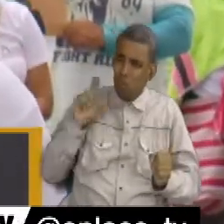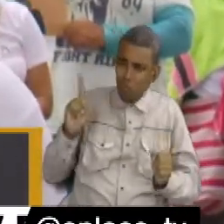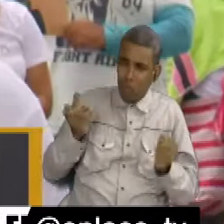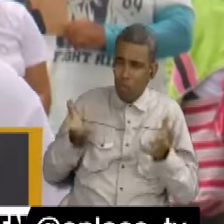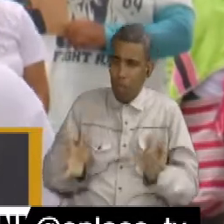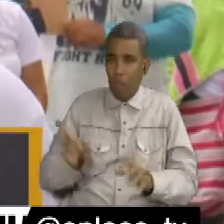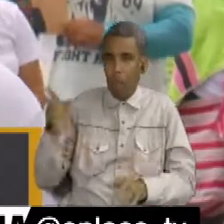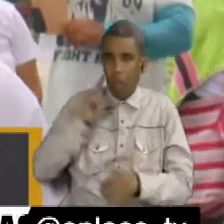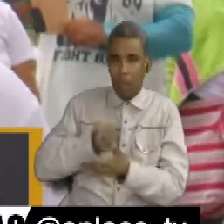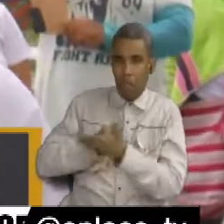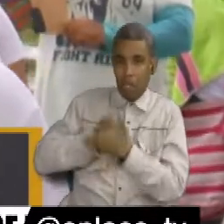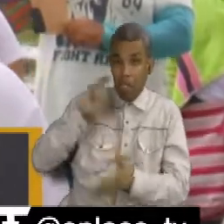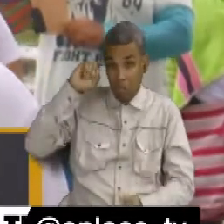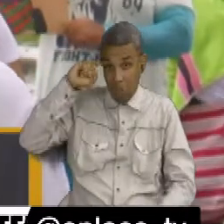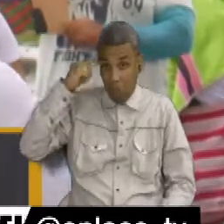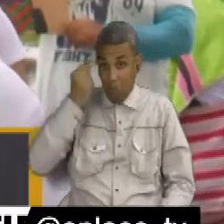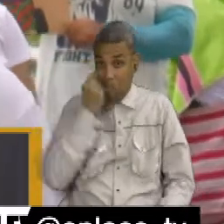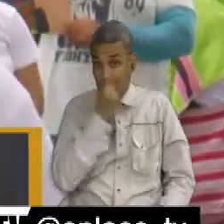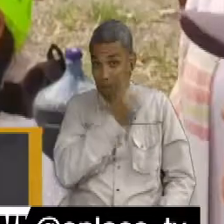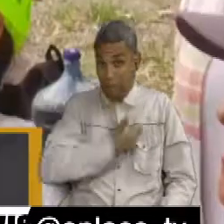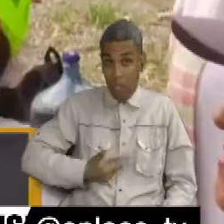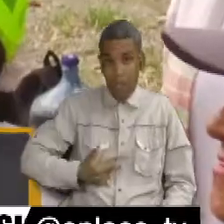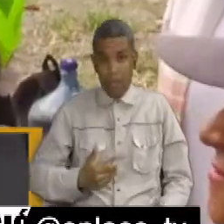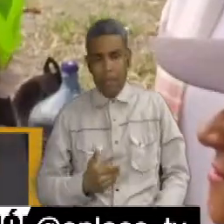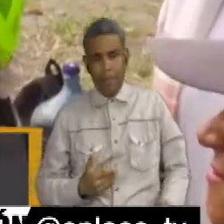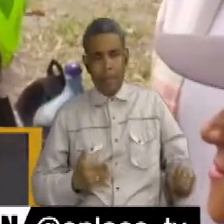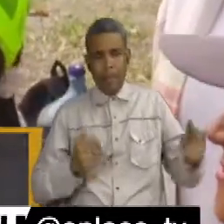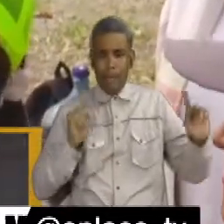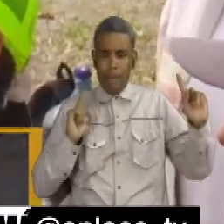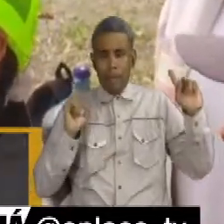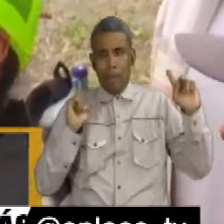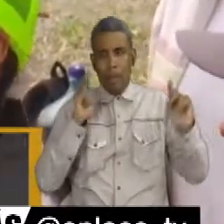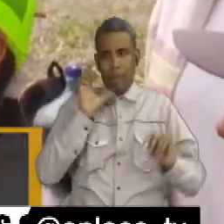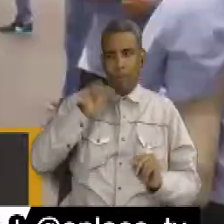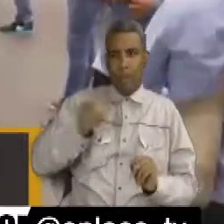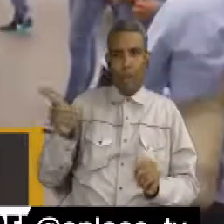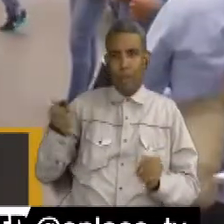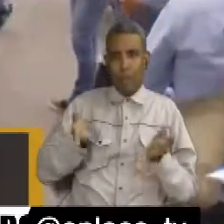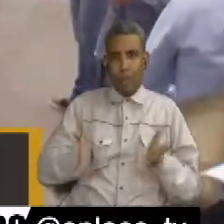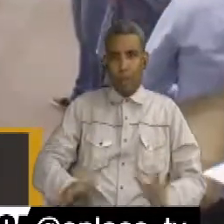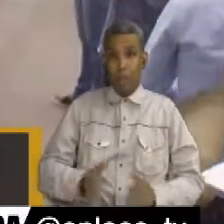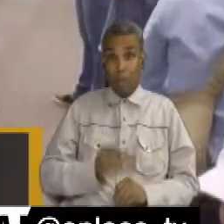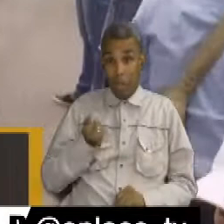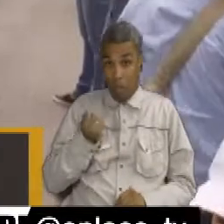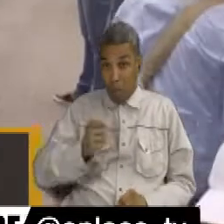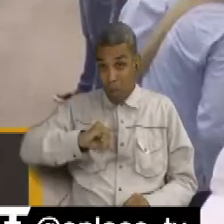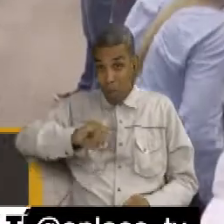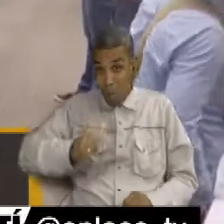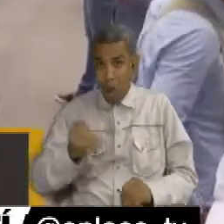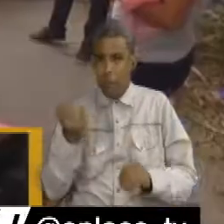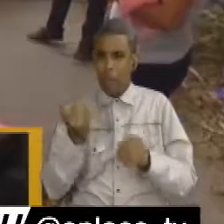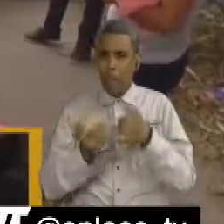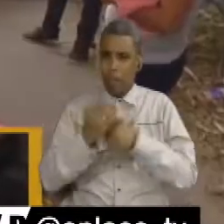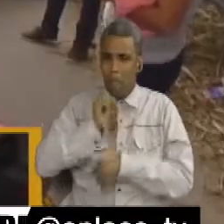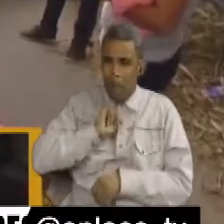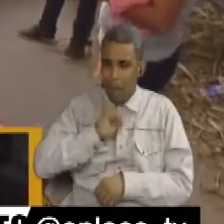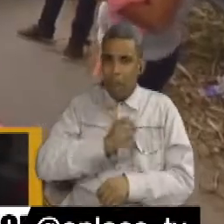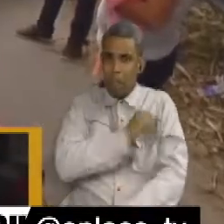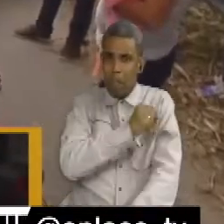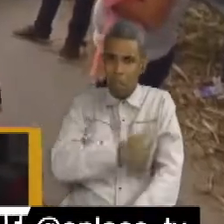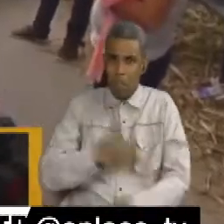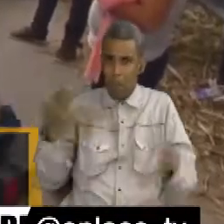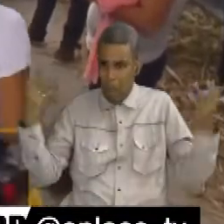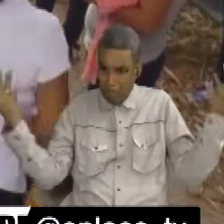la educación como hace entender. Se supo que hay previsto para el próximo jueves una jornada conjunta entre maestros de Barranca Bermeja y Yondó para insistir en